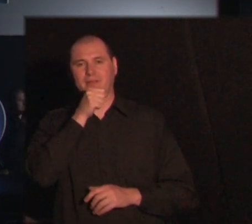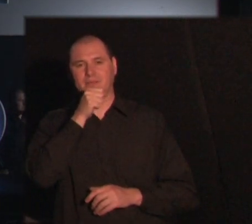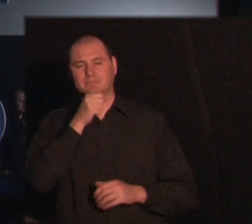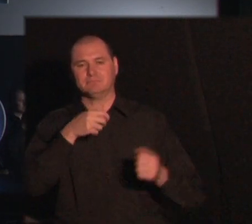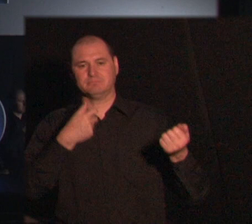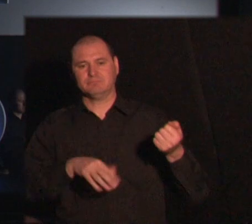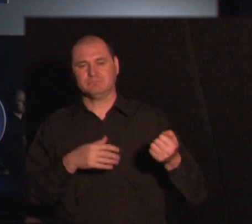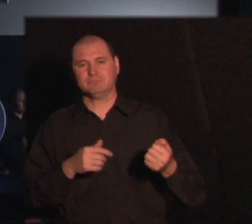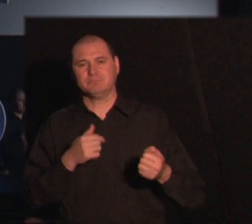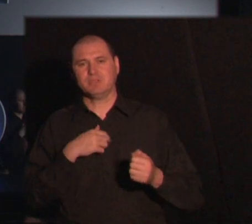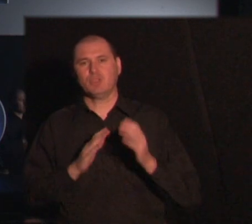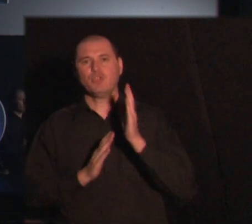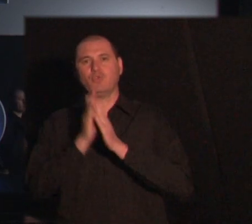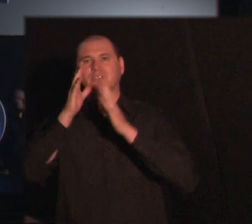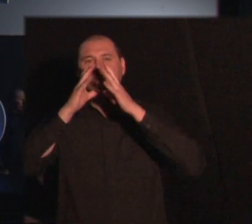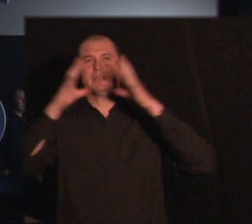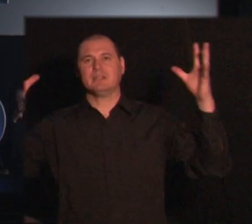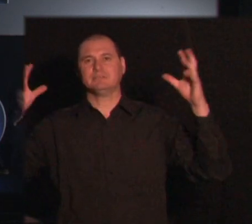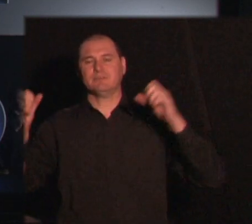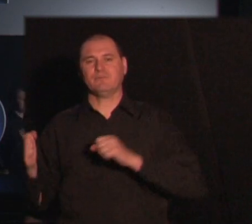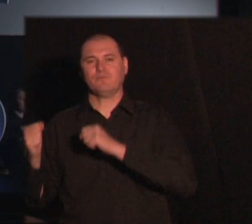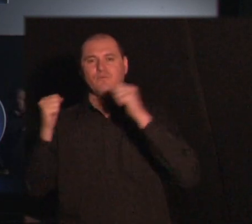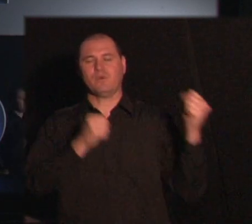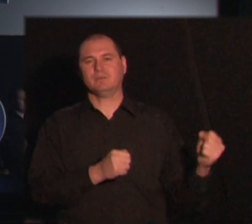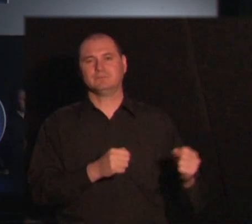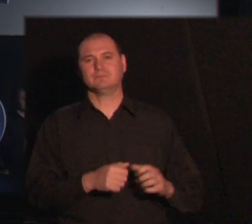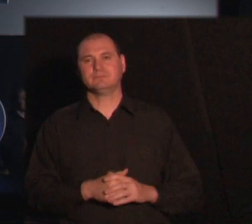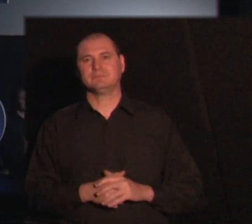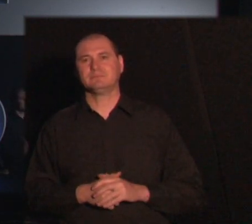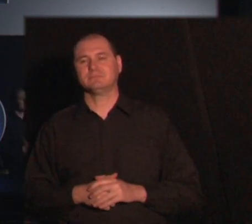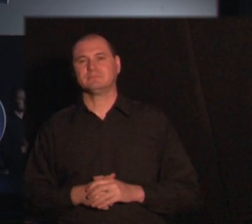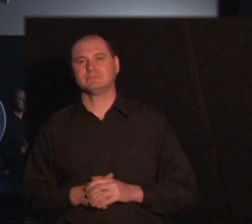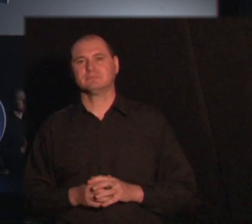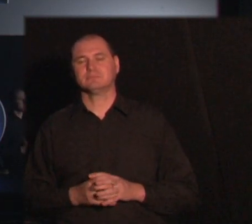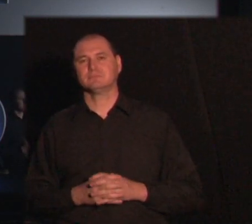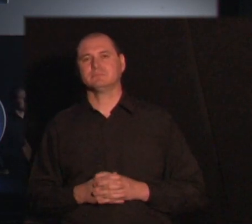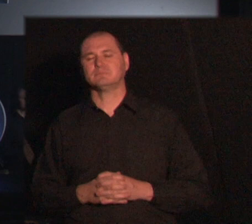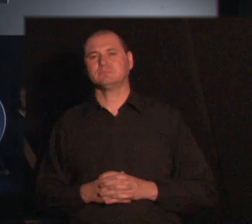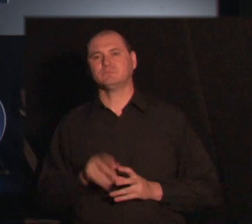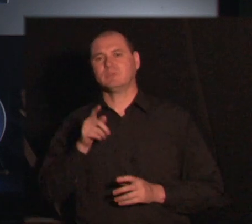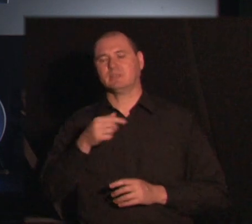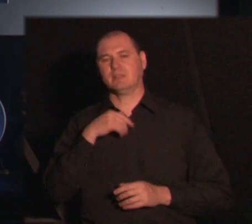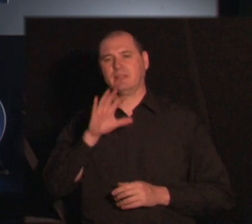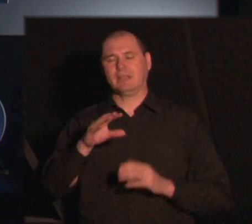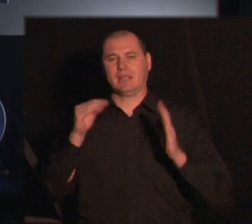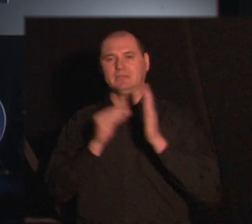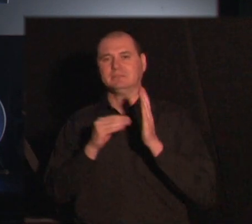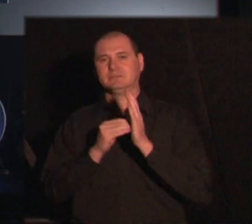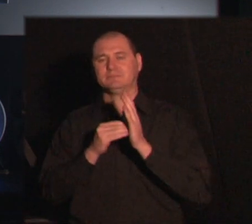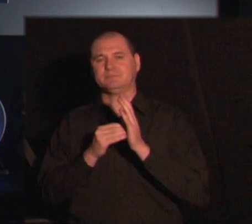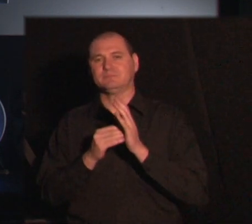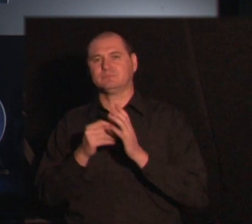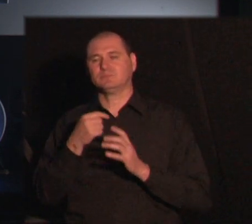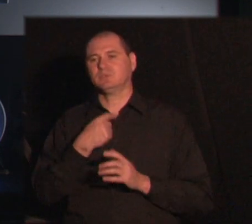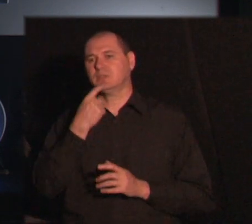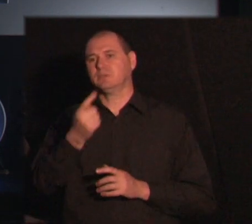tocaba, mi Dios es tan grande, tan fuerte y poderoso. Na, na, na, na, na, na. Ella tenía que hacer todo esto. Y yo